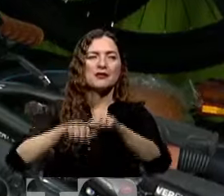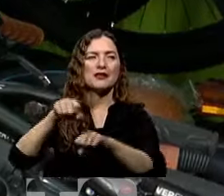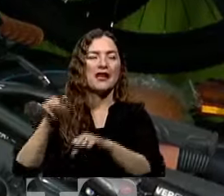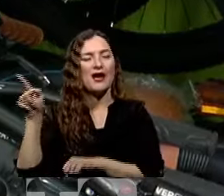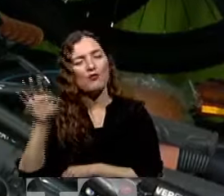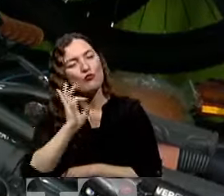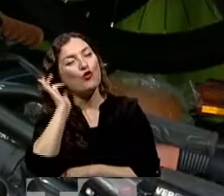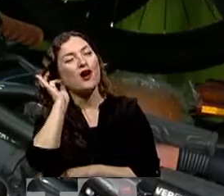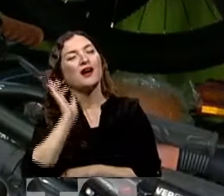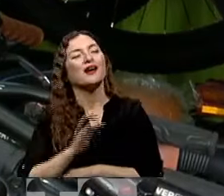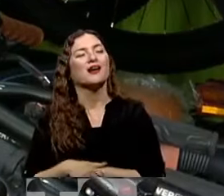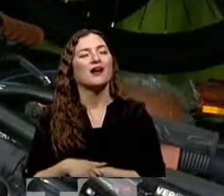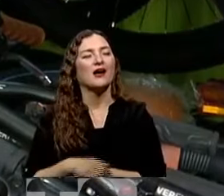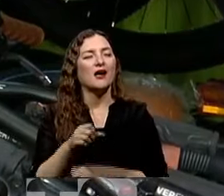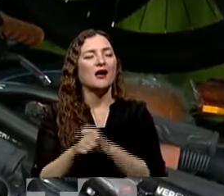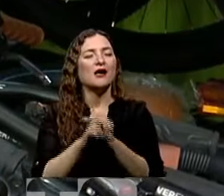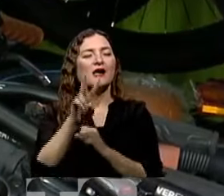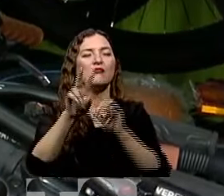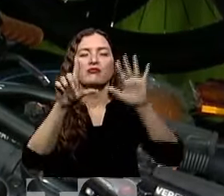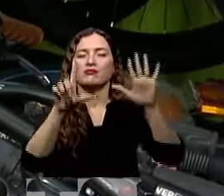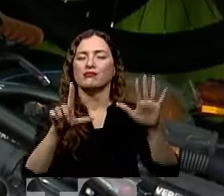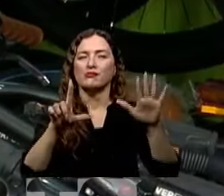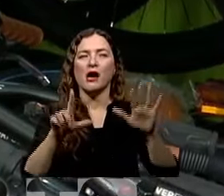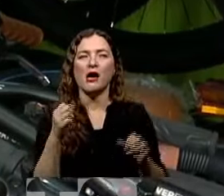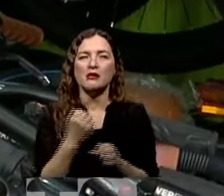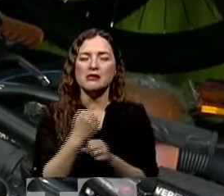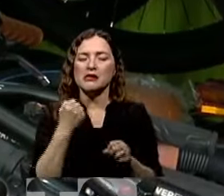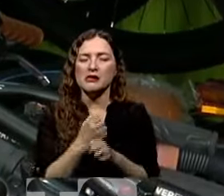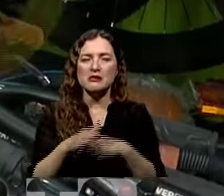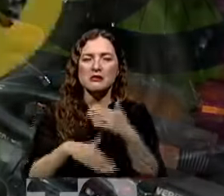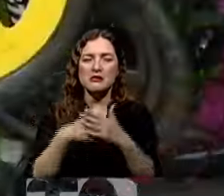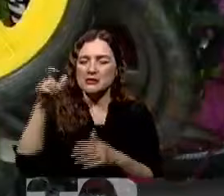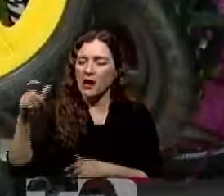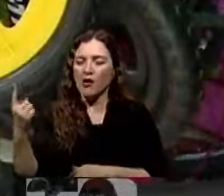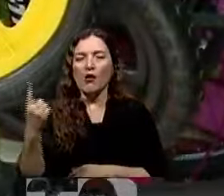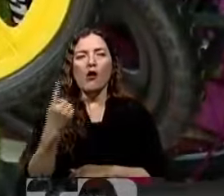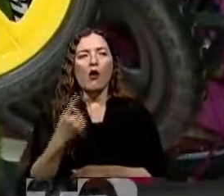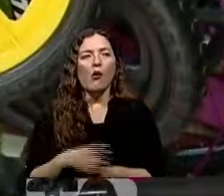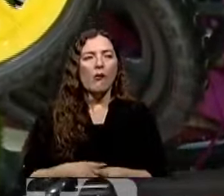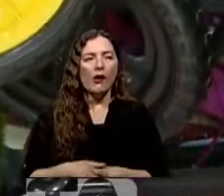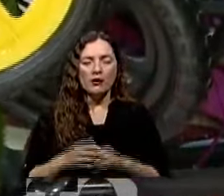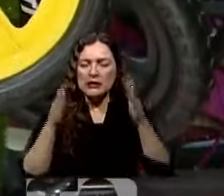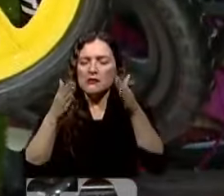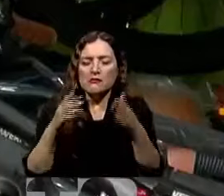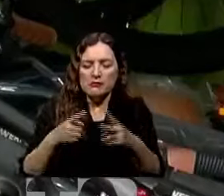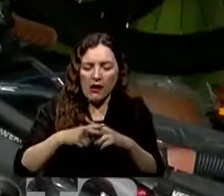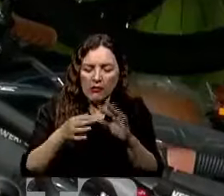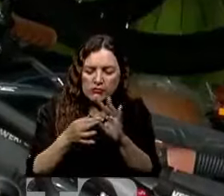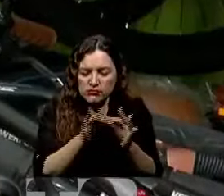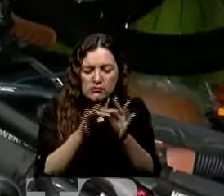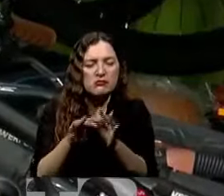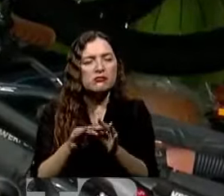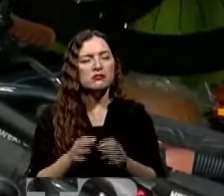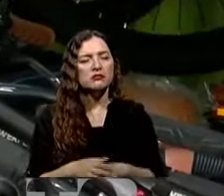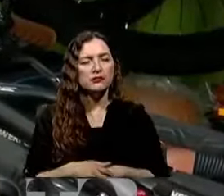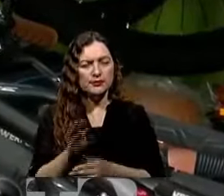tengo 27 años ya sirviéndole al cliente y me dedico a la mecánica. Este barrio